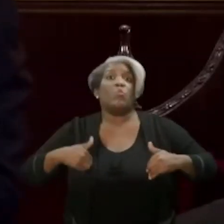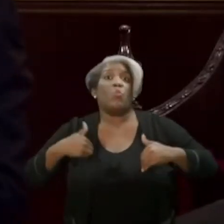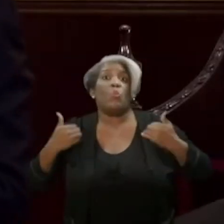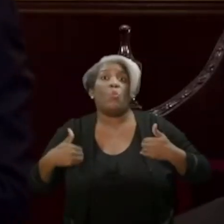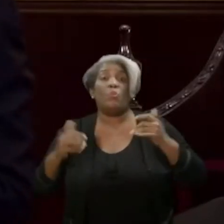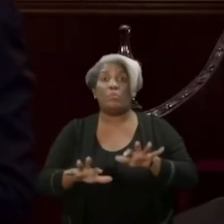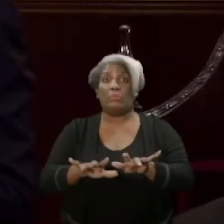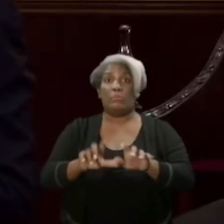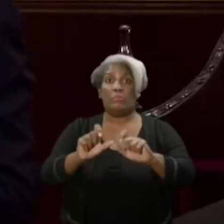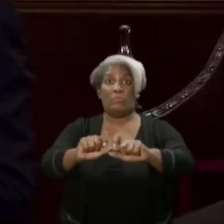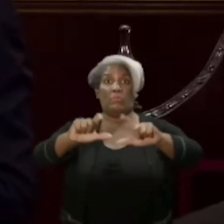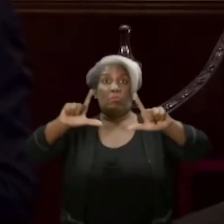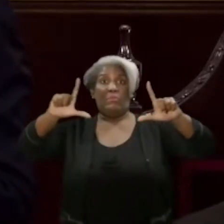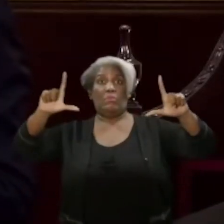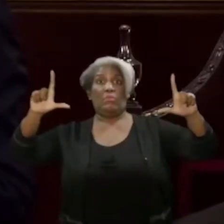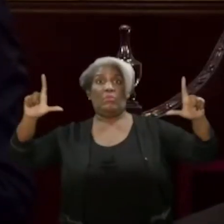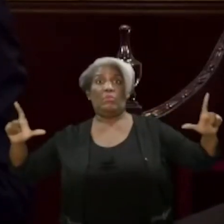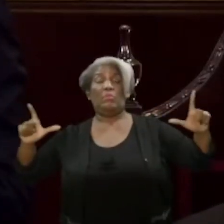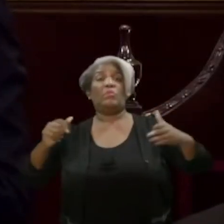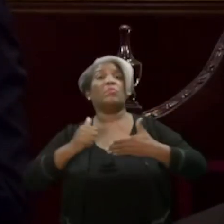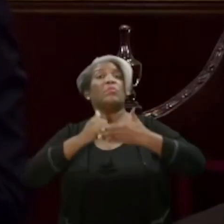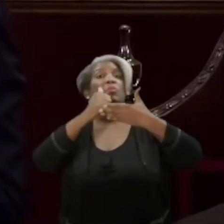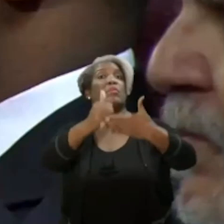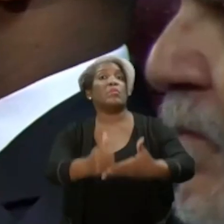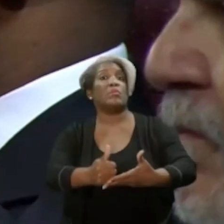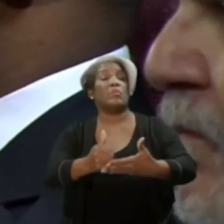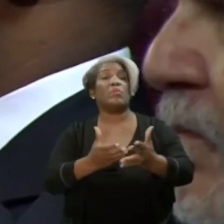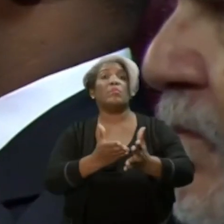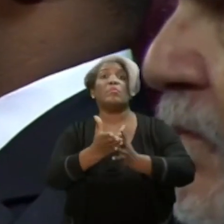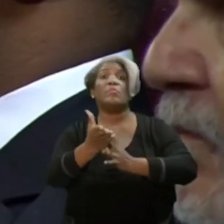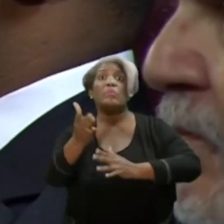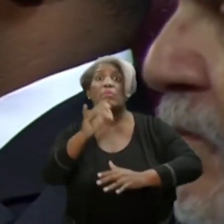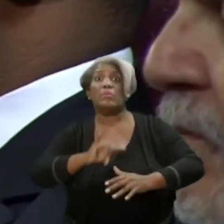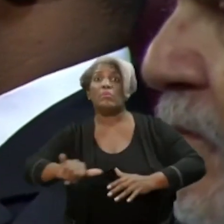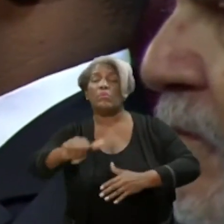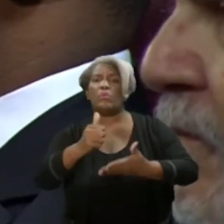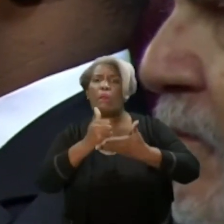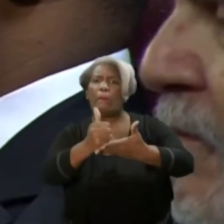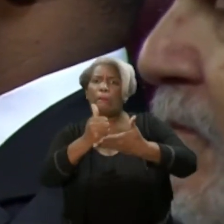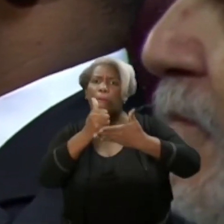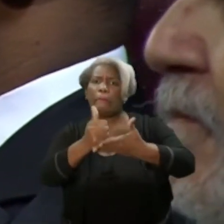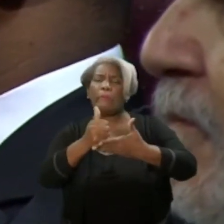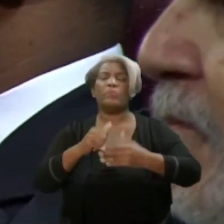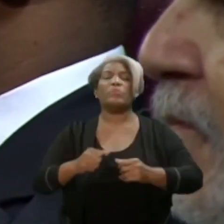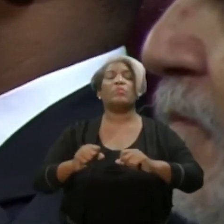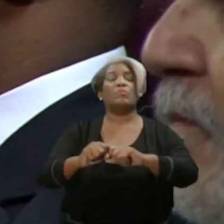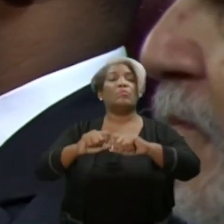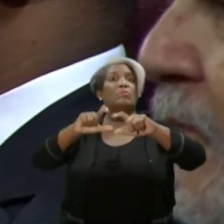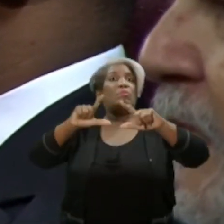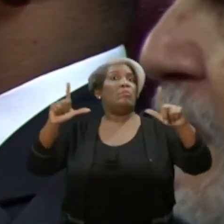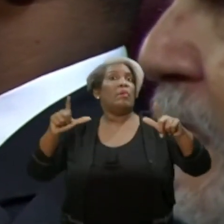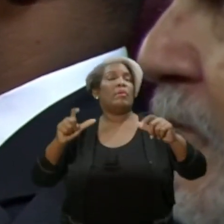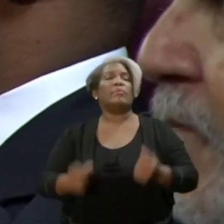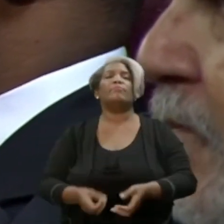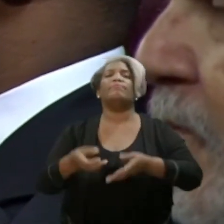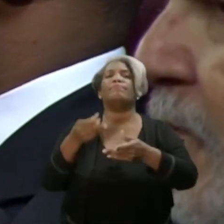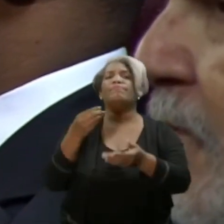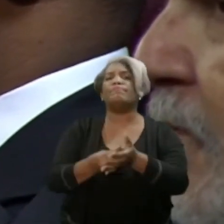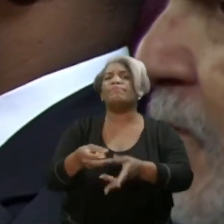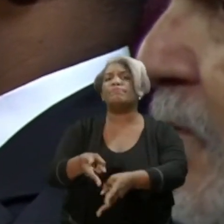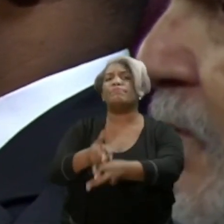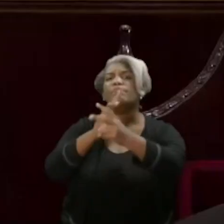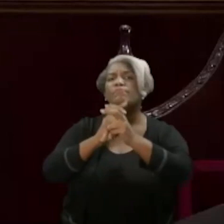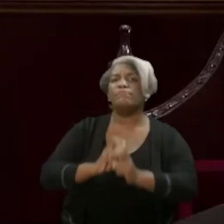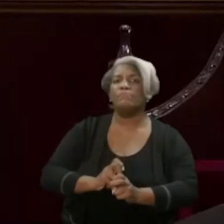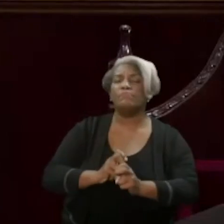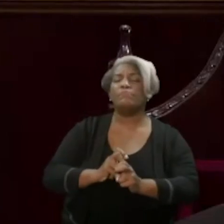en la plataforma de intermediación y acompañamiento, a través de la cual se les ha facilitado el acceso al crédito a tasas preferenciales en